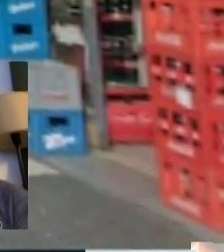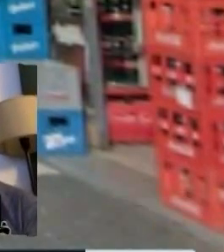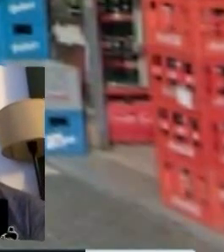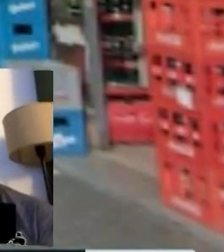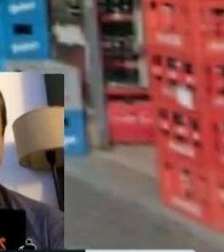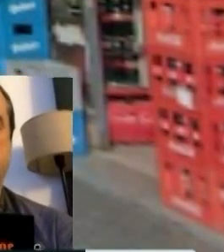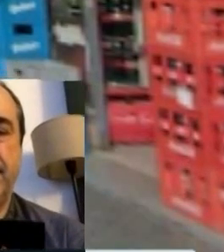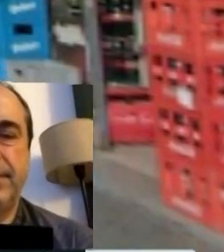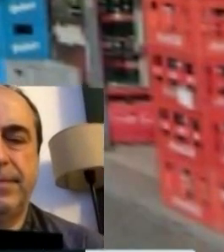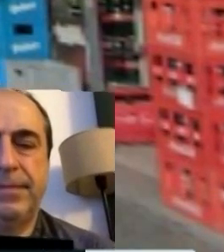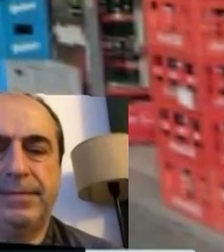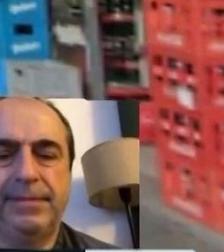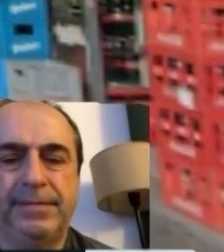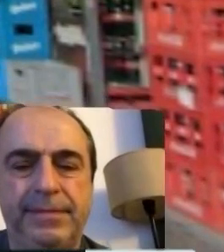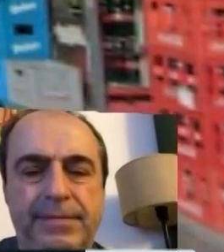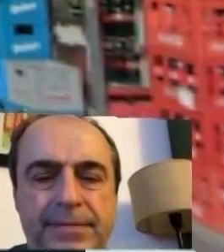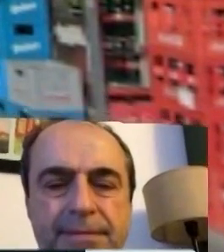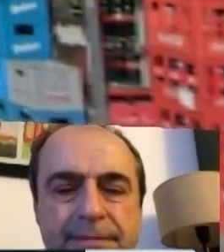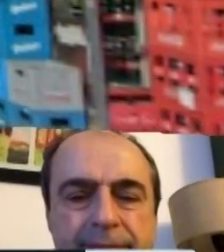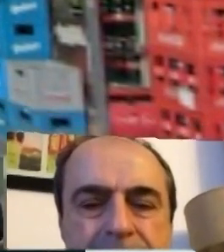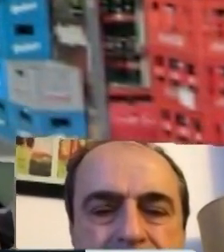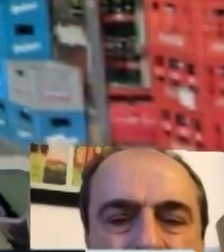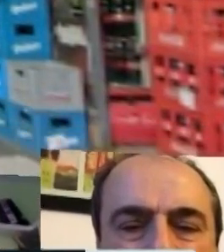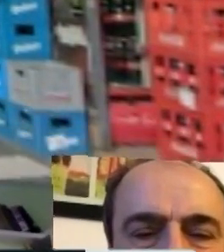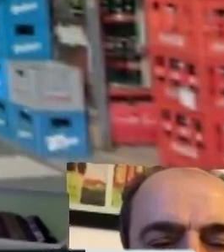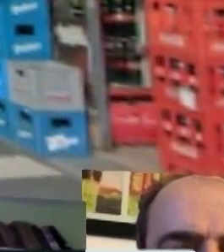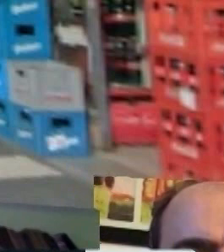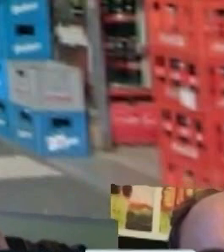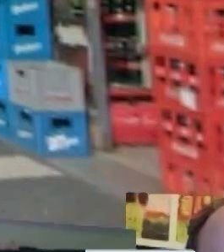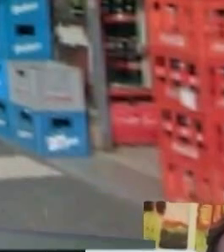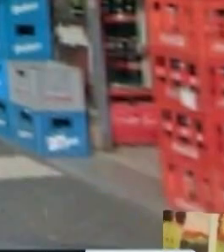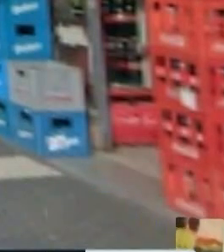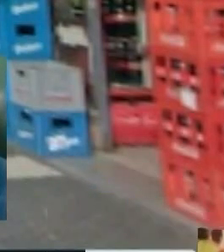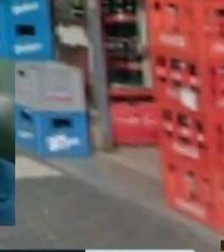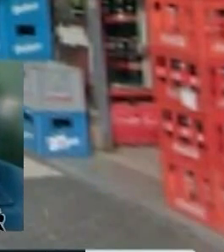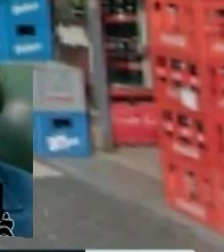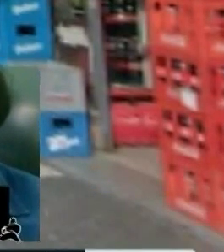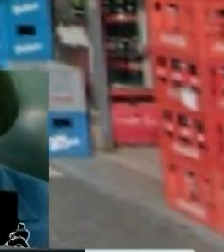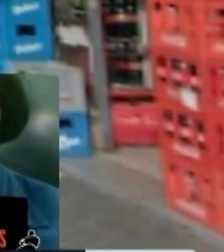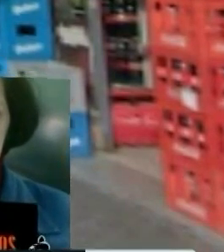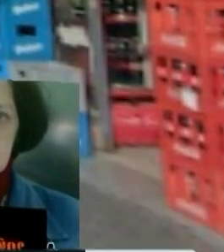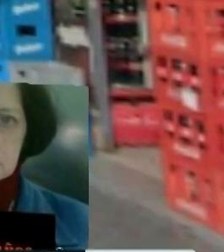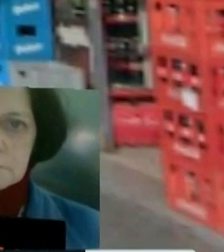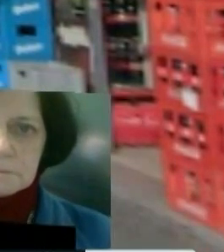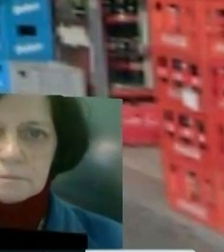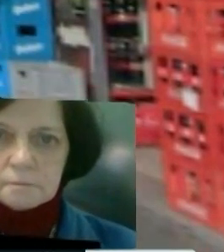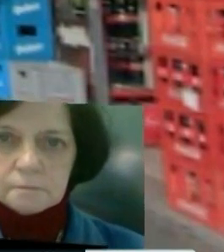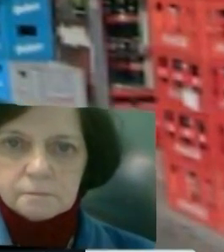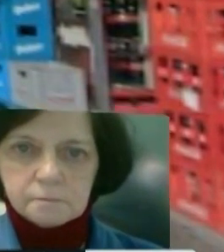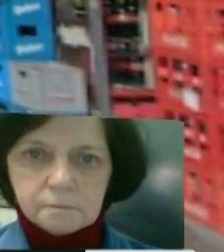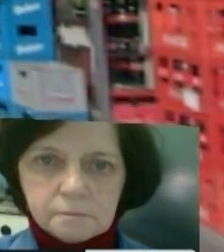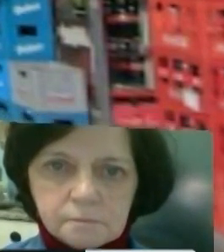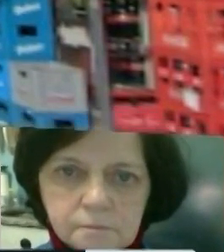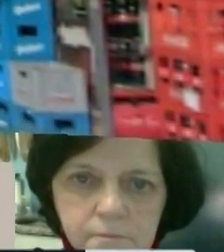Ramírez, Noemí Graciela Reinsfeld, Félix Roberto Roisman, Marisa Raquel Said,